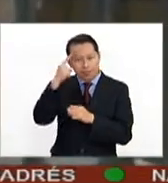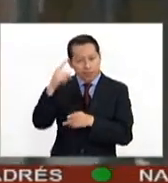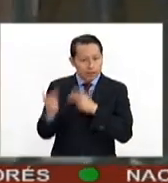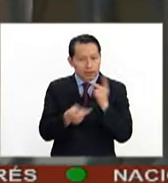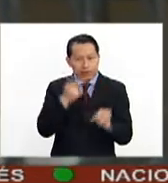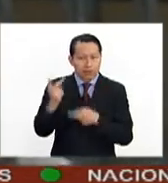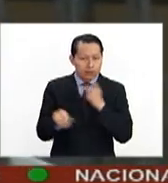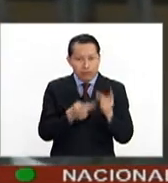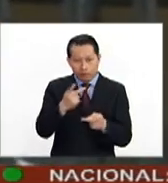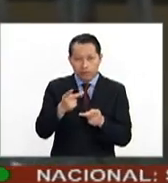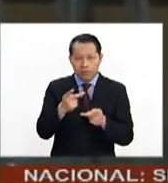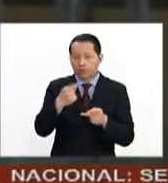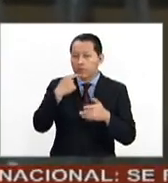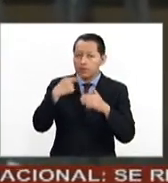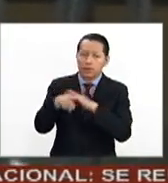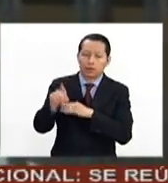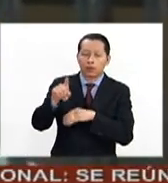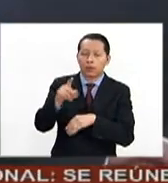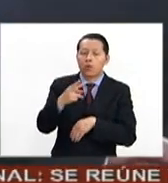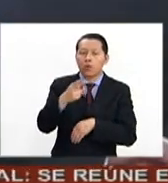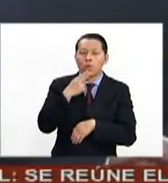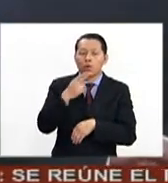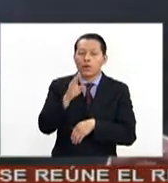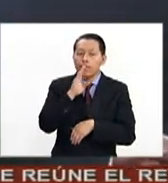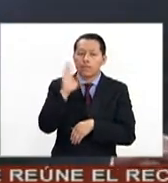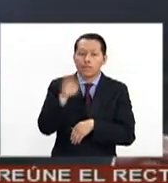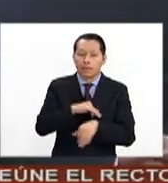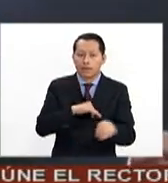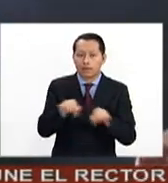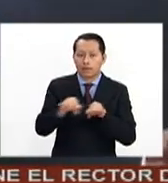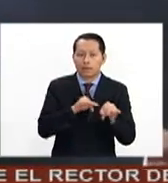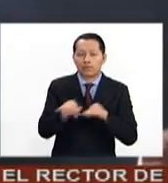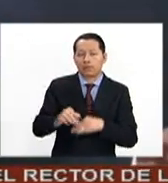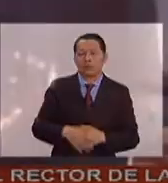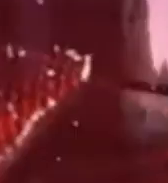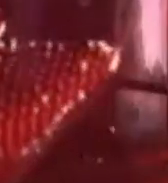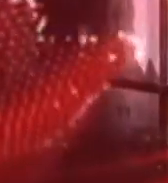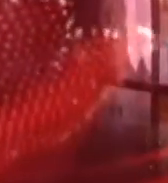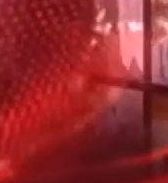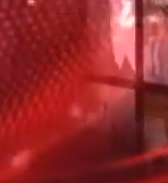interrogatorio. Lo acusa de uso indebido de funciones.